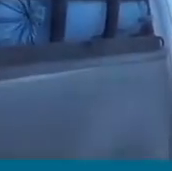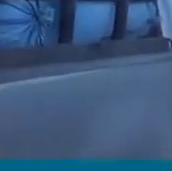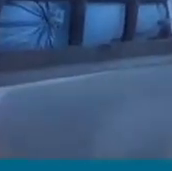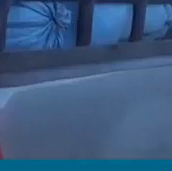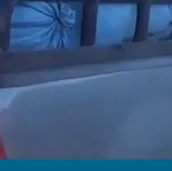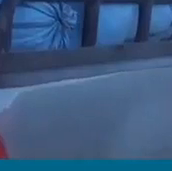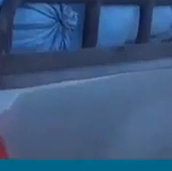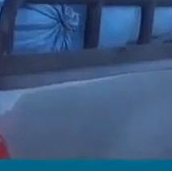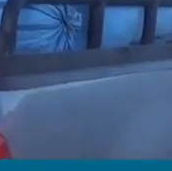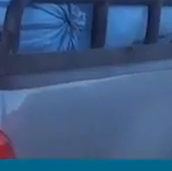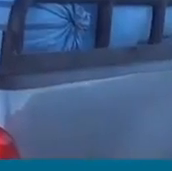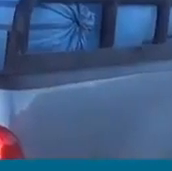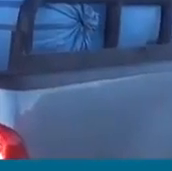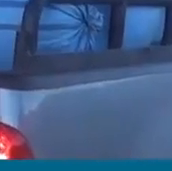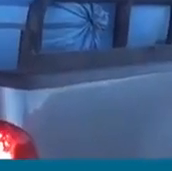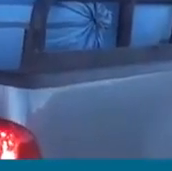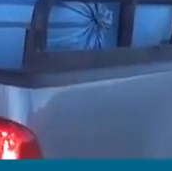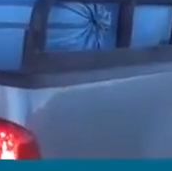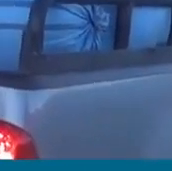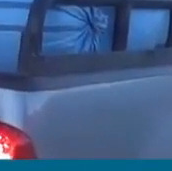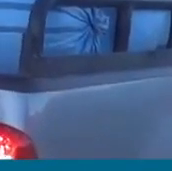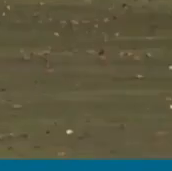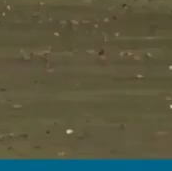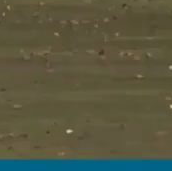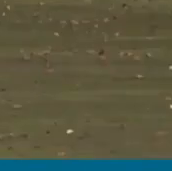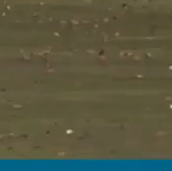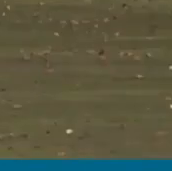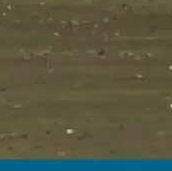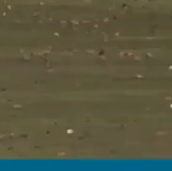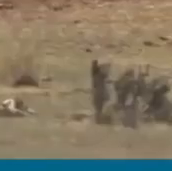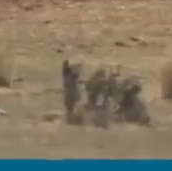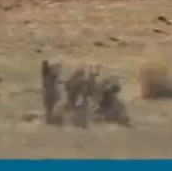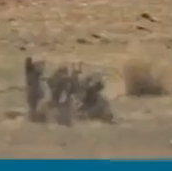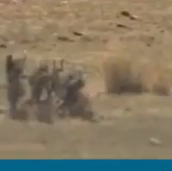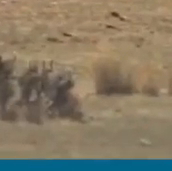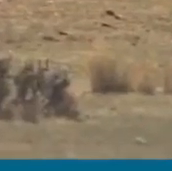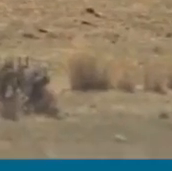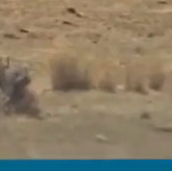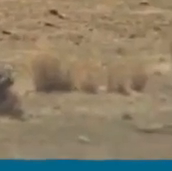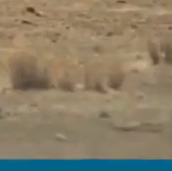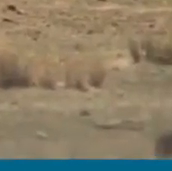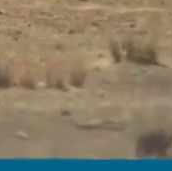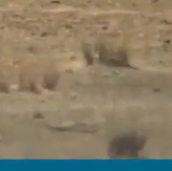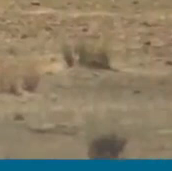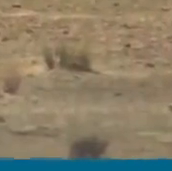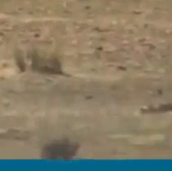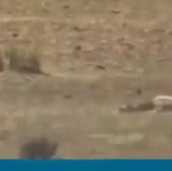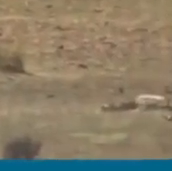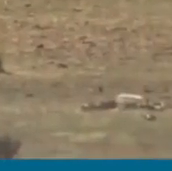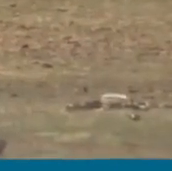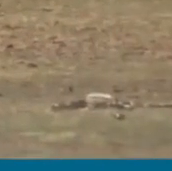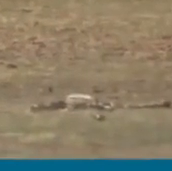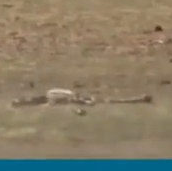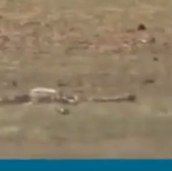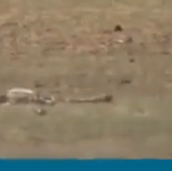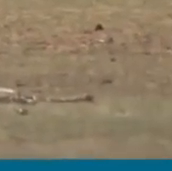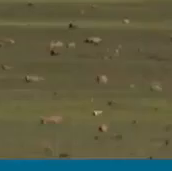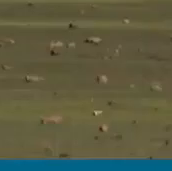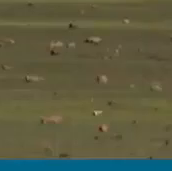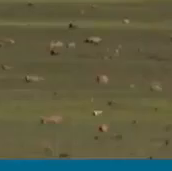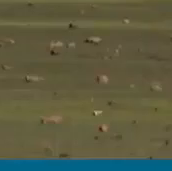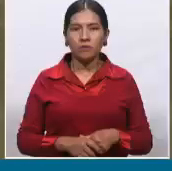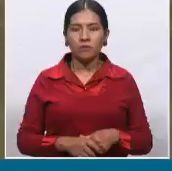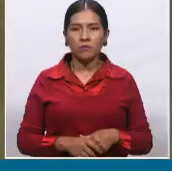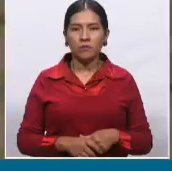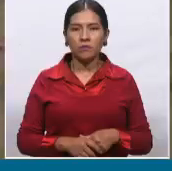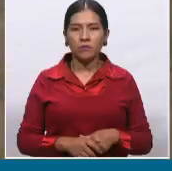Cochabamba, Chuquisaca, Tarija. En estos departamentos existen. Y la alpaca básicamente está habitada en La Paz con